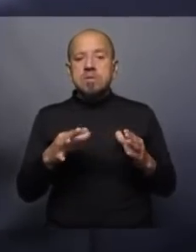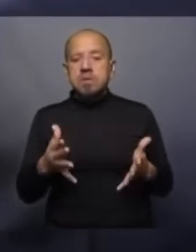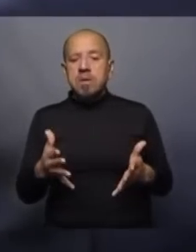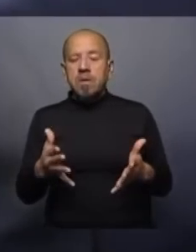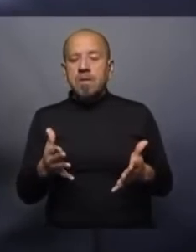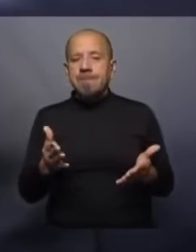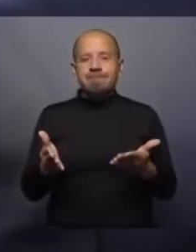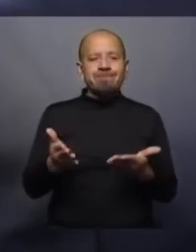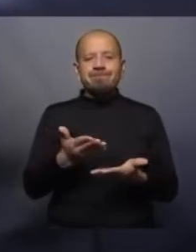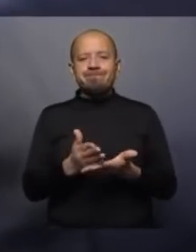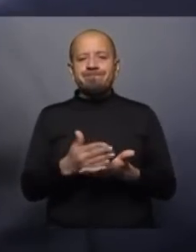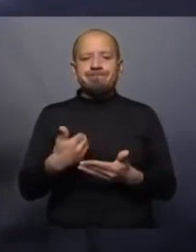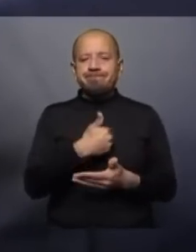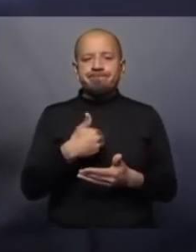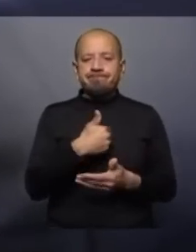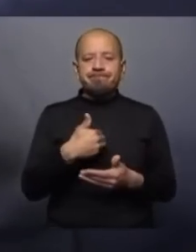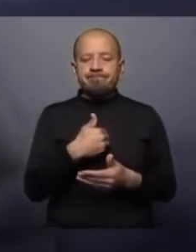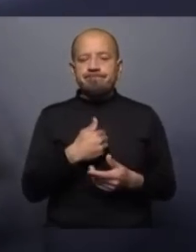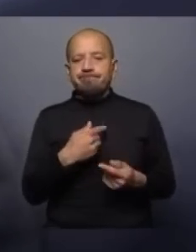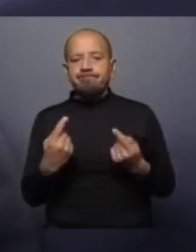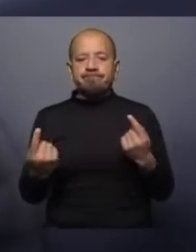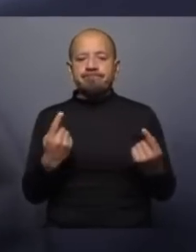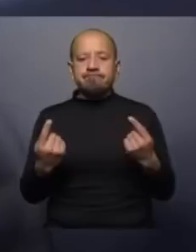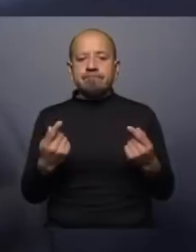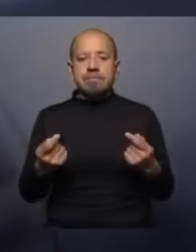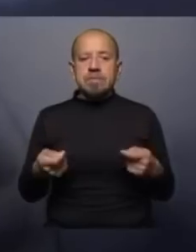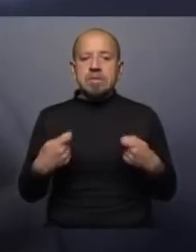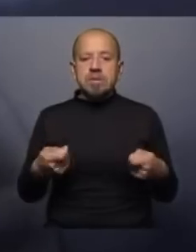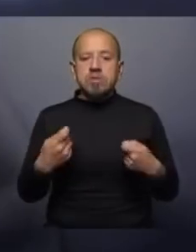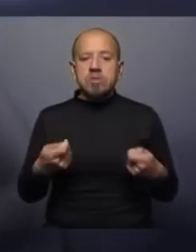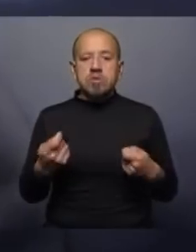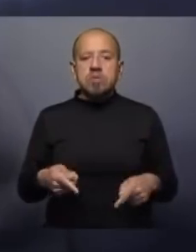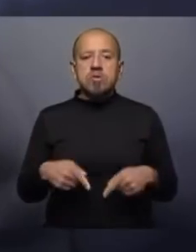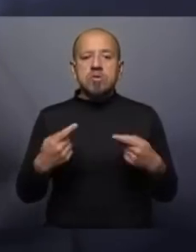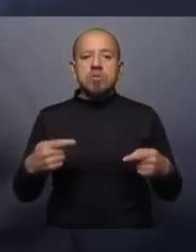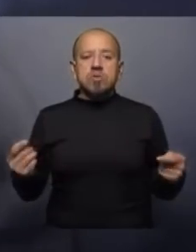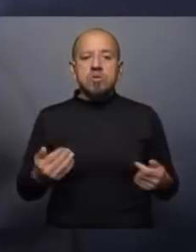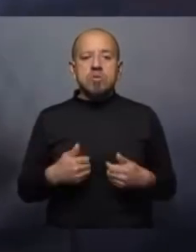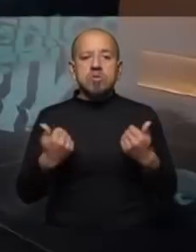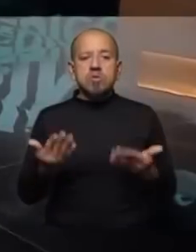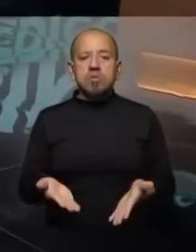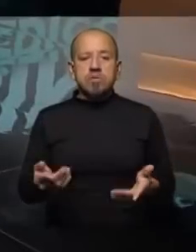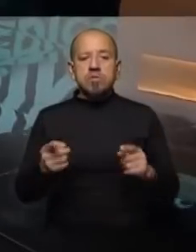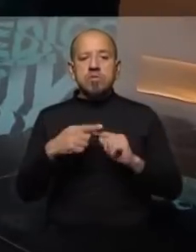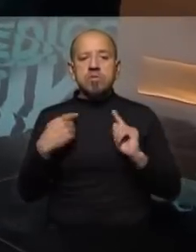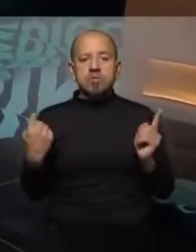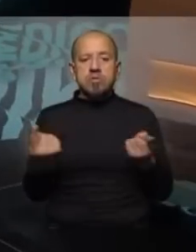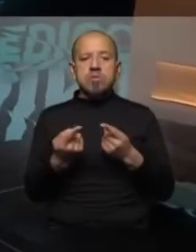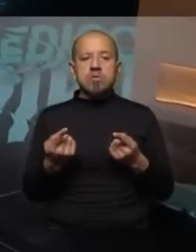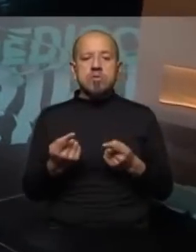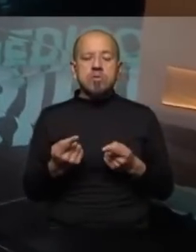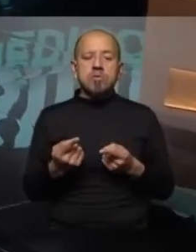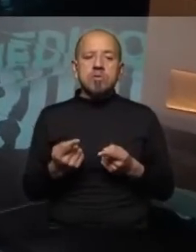mostrador qué intereses defiende cada uno cuando está negociando cosas que tienen que ver con el beneficio colectivo con el beneficio de